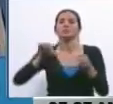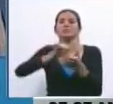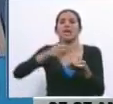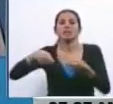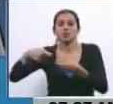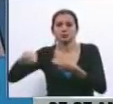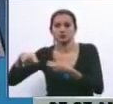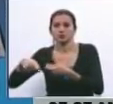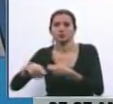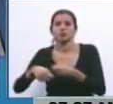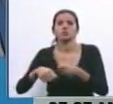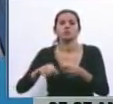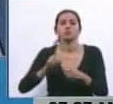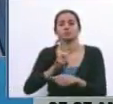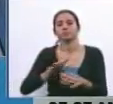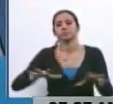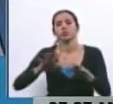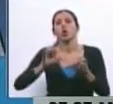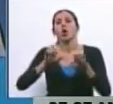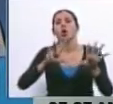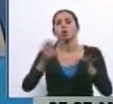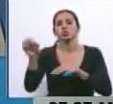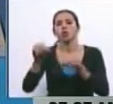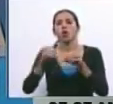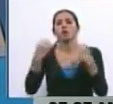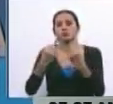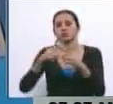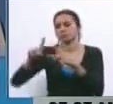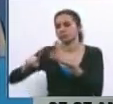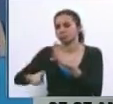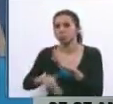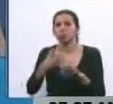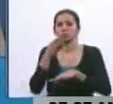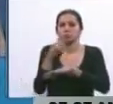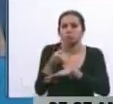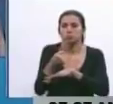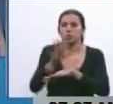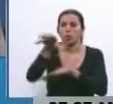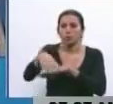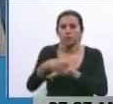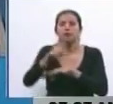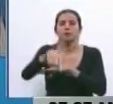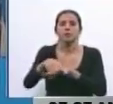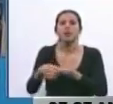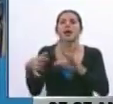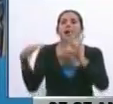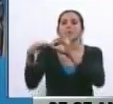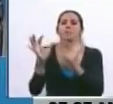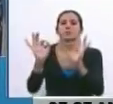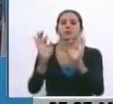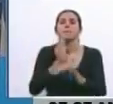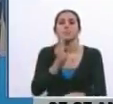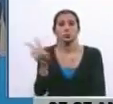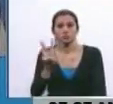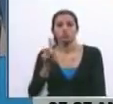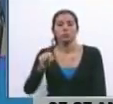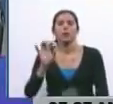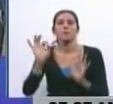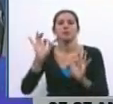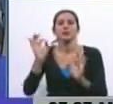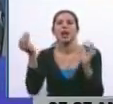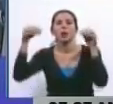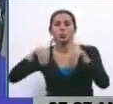y 800 agentes autorizados. Allí pues también tenemos una alianza con el Banco de Venezuela a través